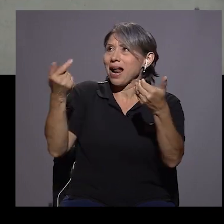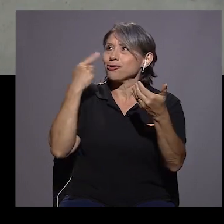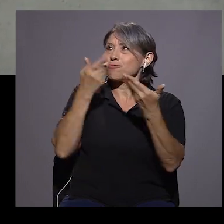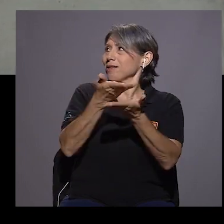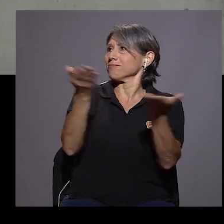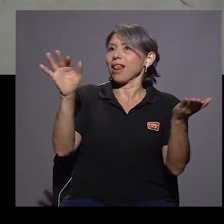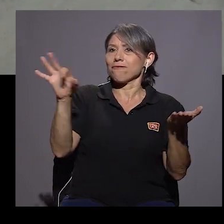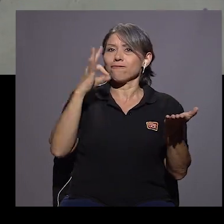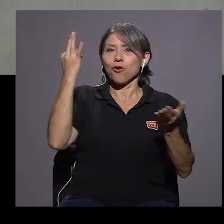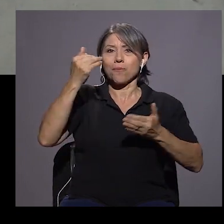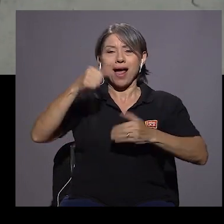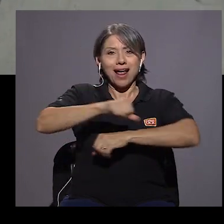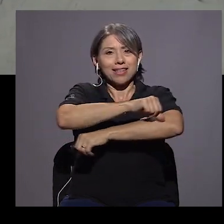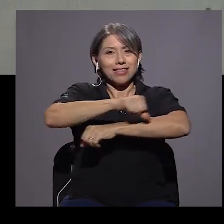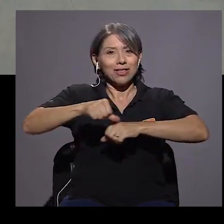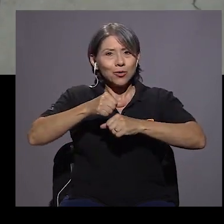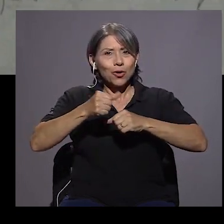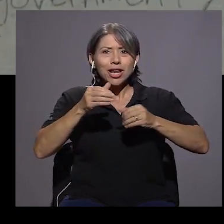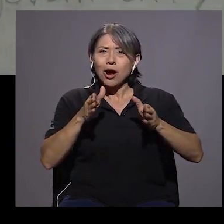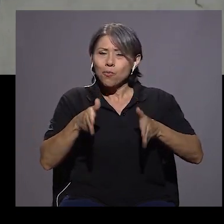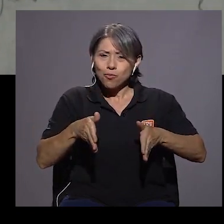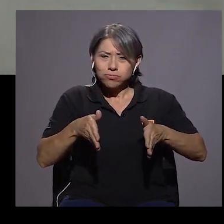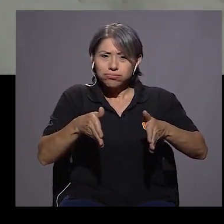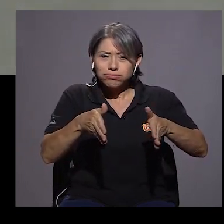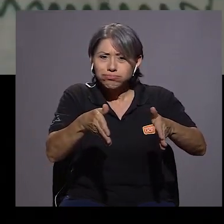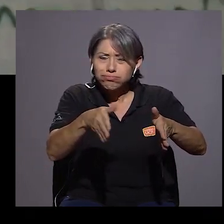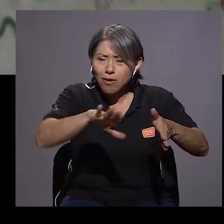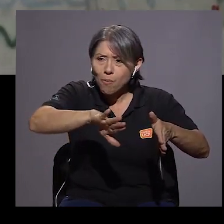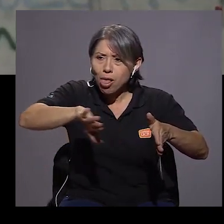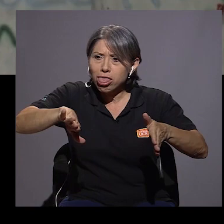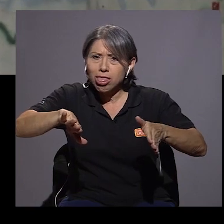que tiene, y ha sido también una